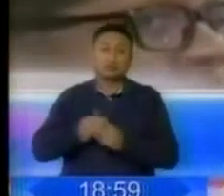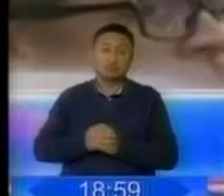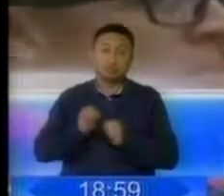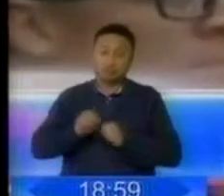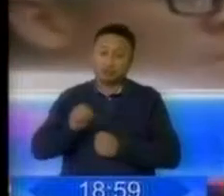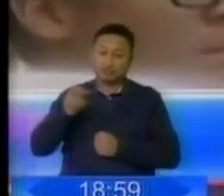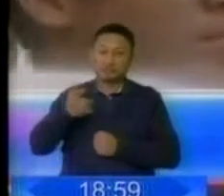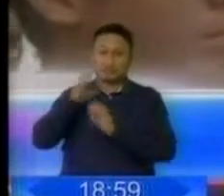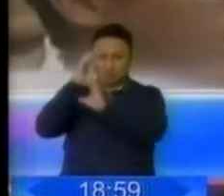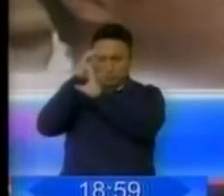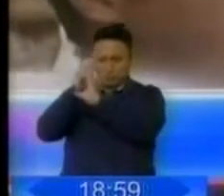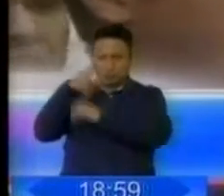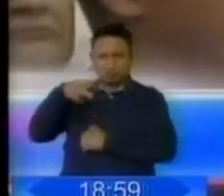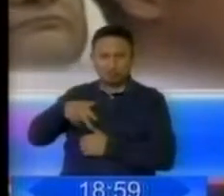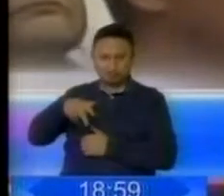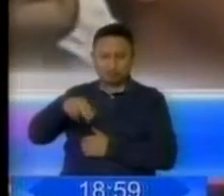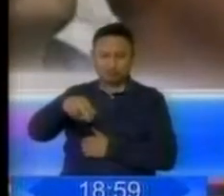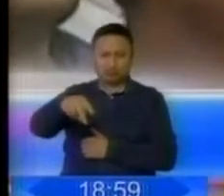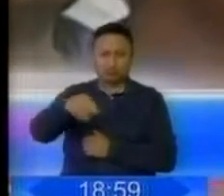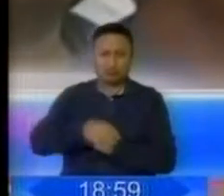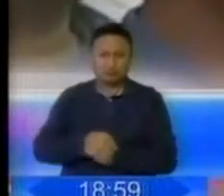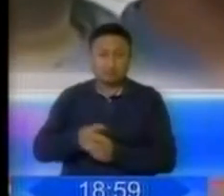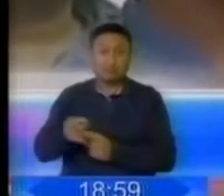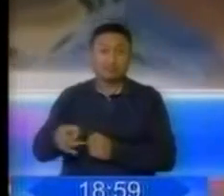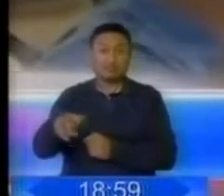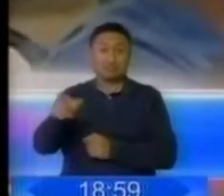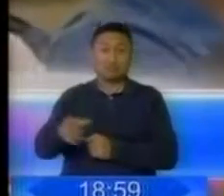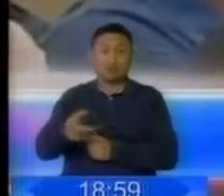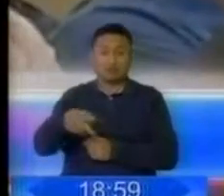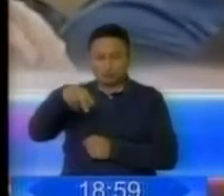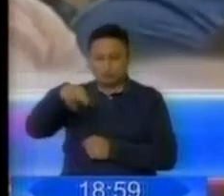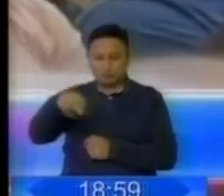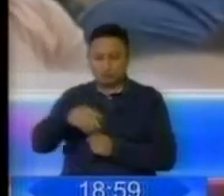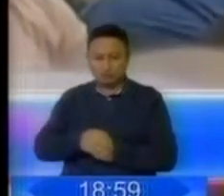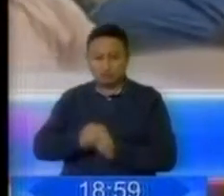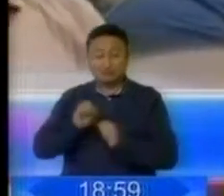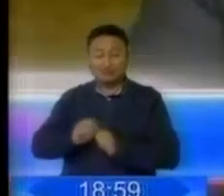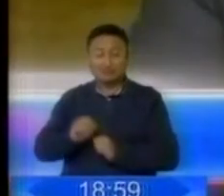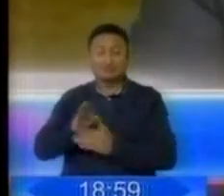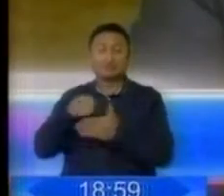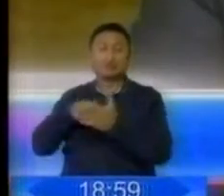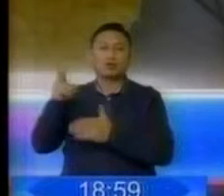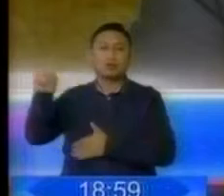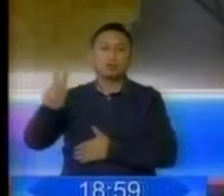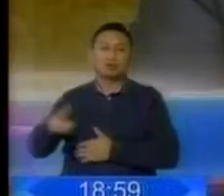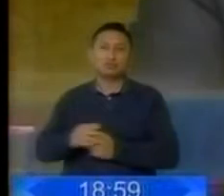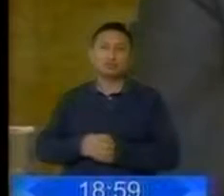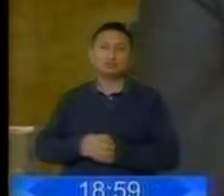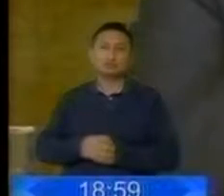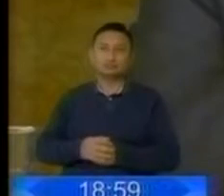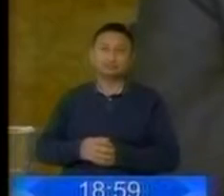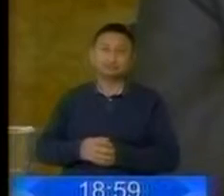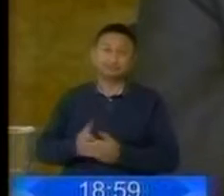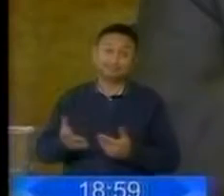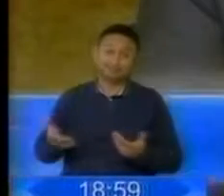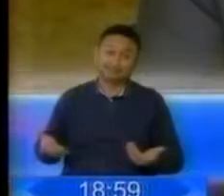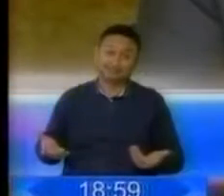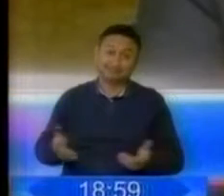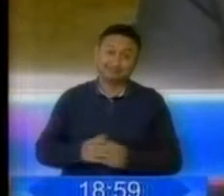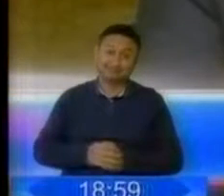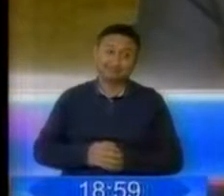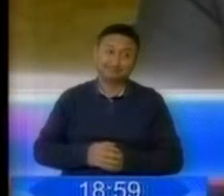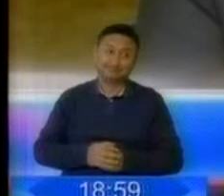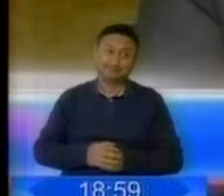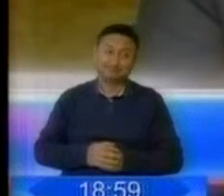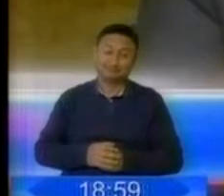la toma. Y esa es la toma que ellos hacen. Es una campaña contra nuestro país. Es claro que la